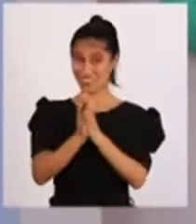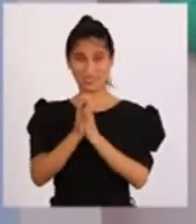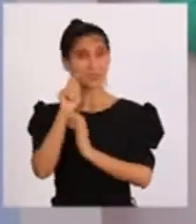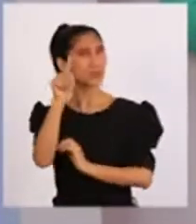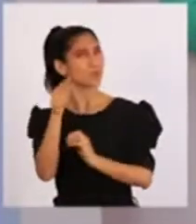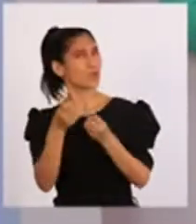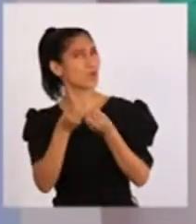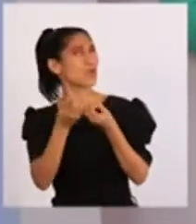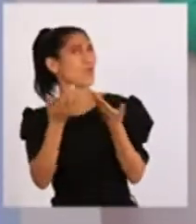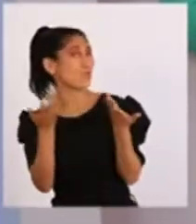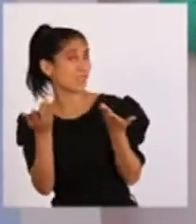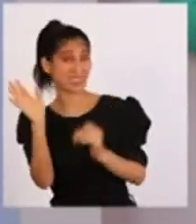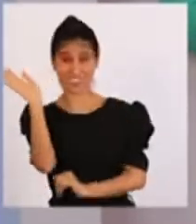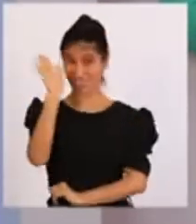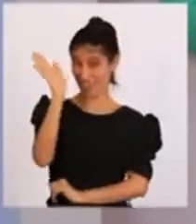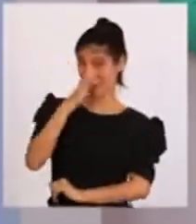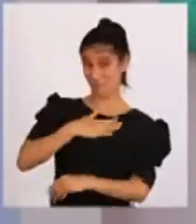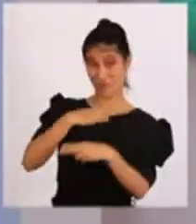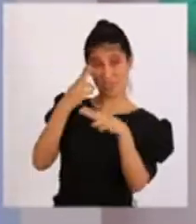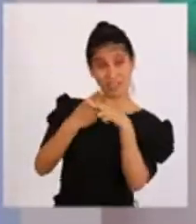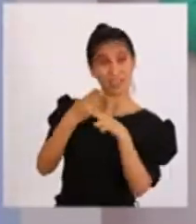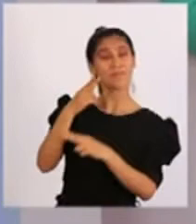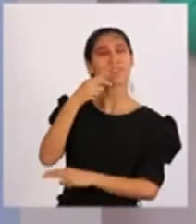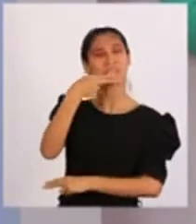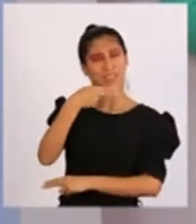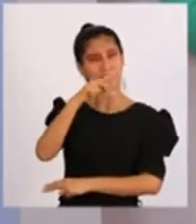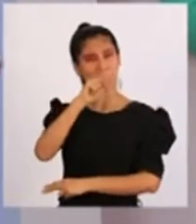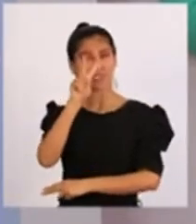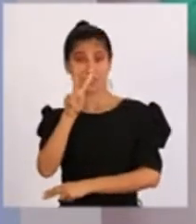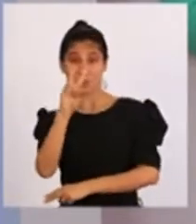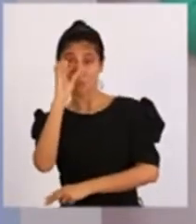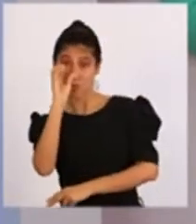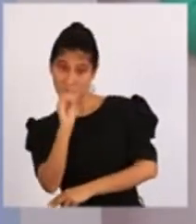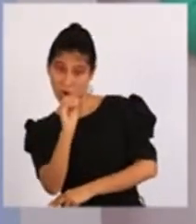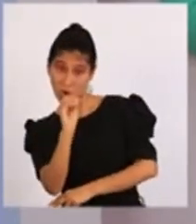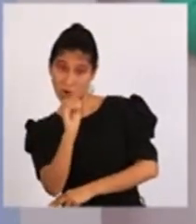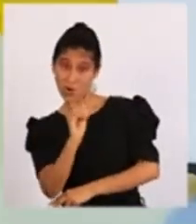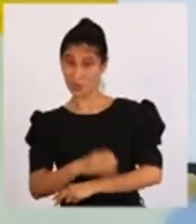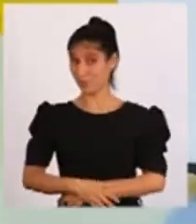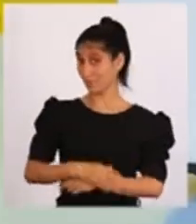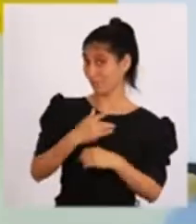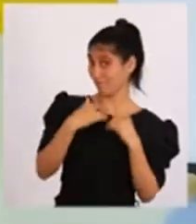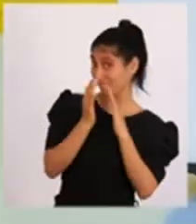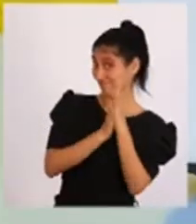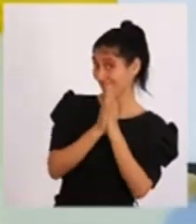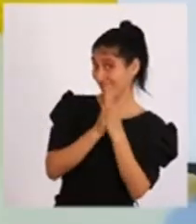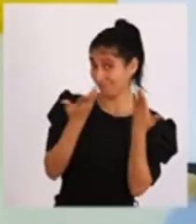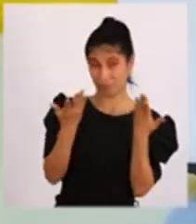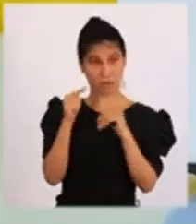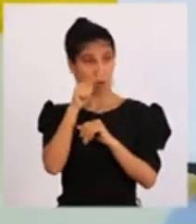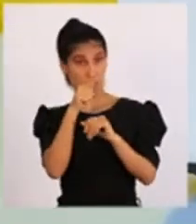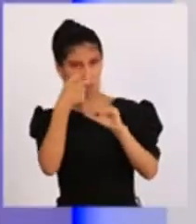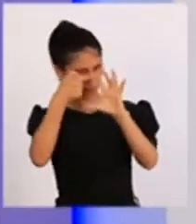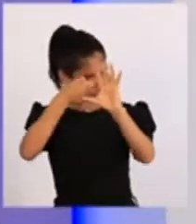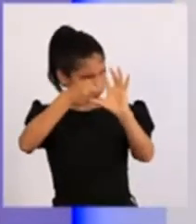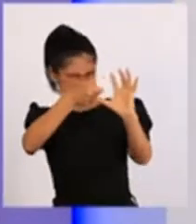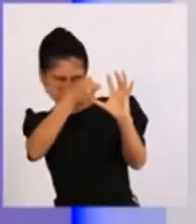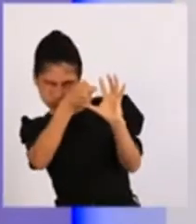you? Hello, my name is H2O, and I am a scientist. Es una científica,